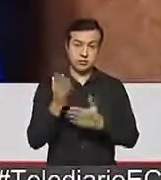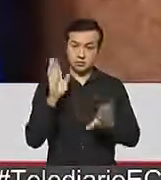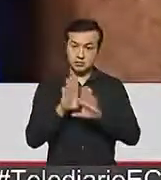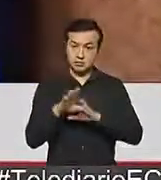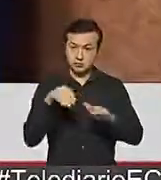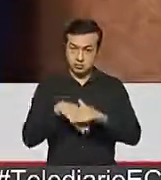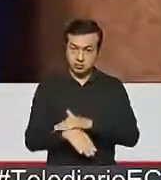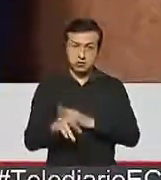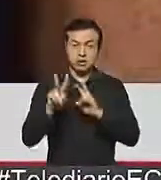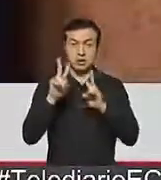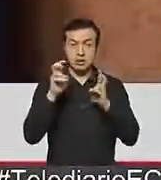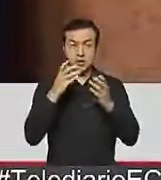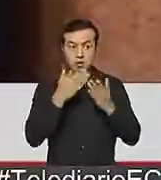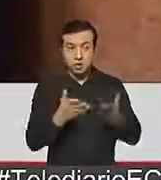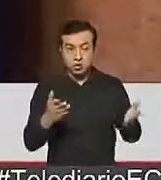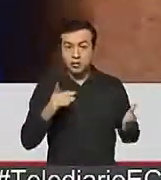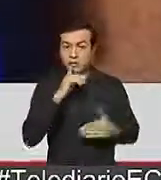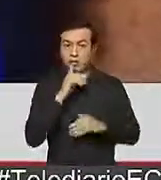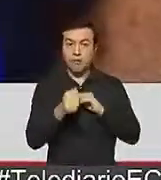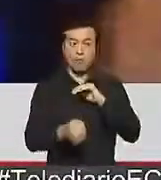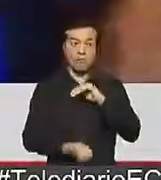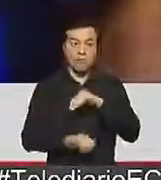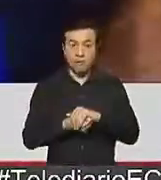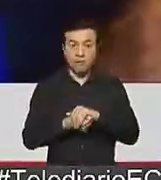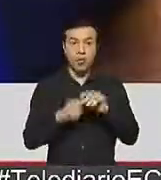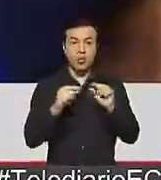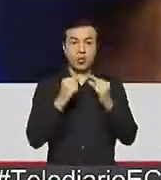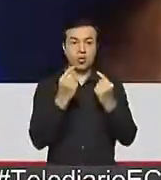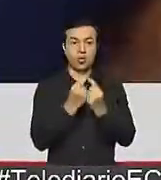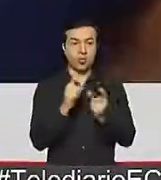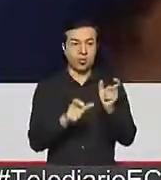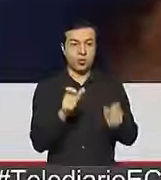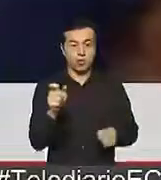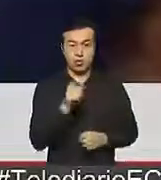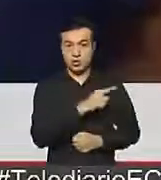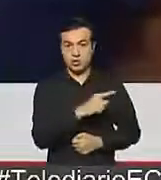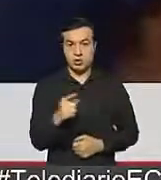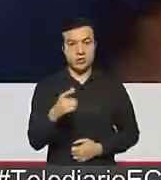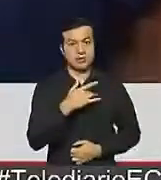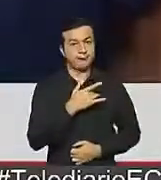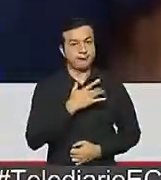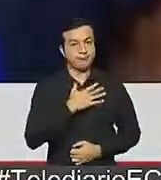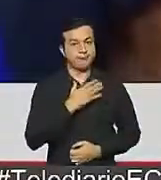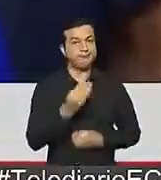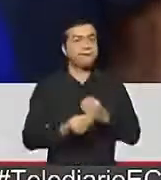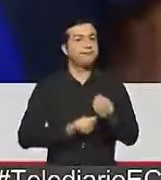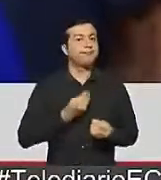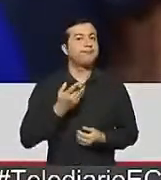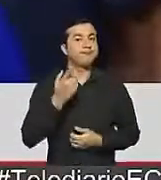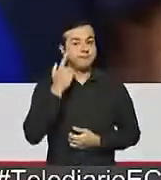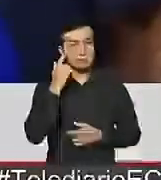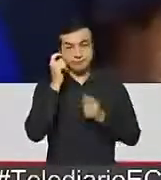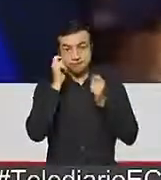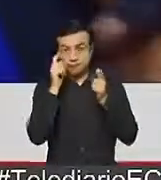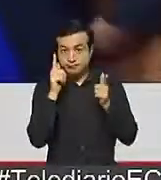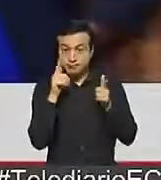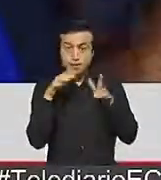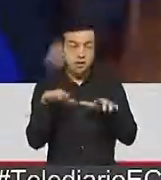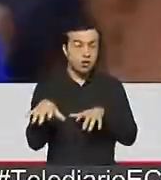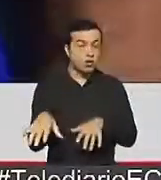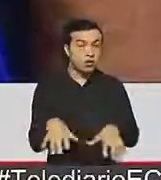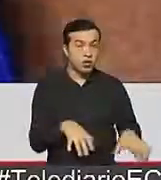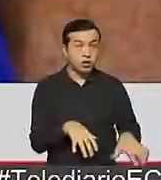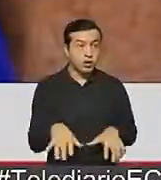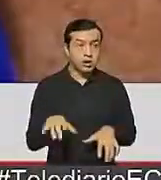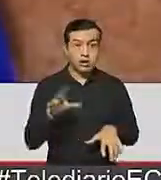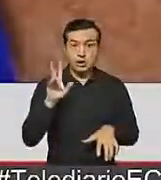que ver con el transporte de material ilegal. Era un grupo de funcionarios que lamentablemente lo que hacían era vigilar y coordinar